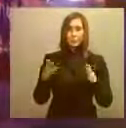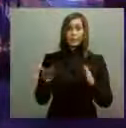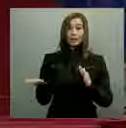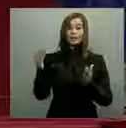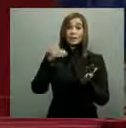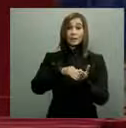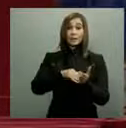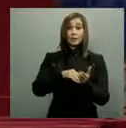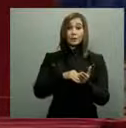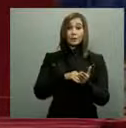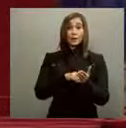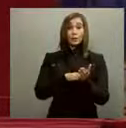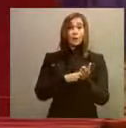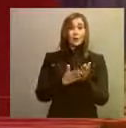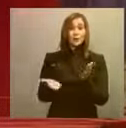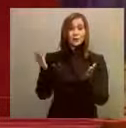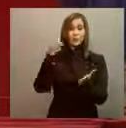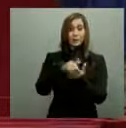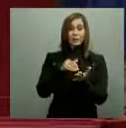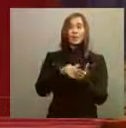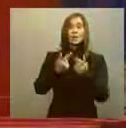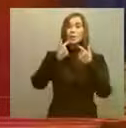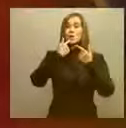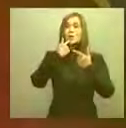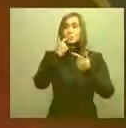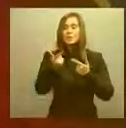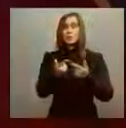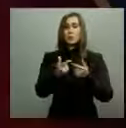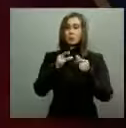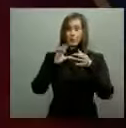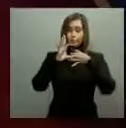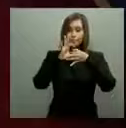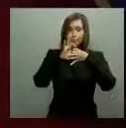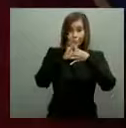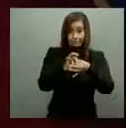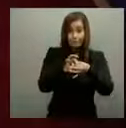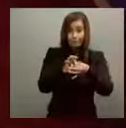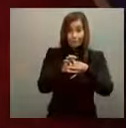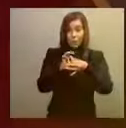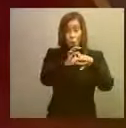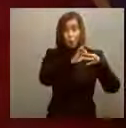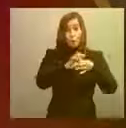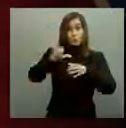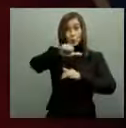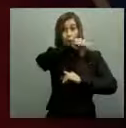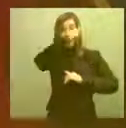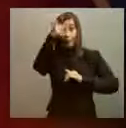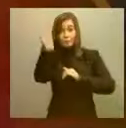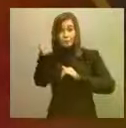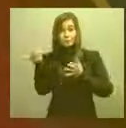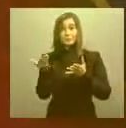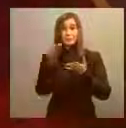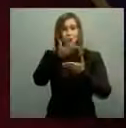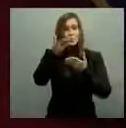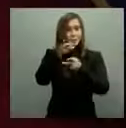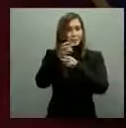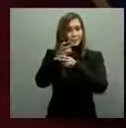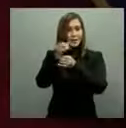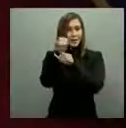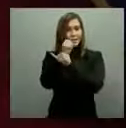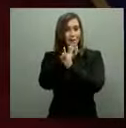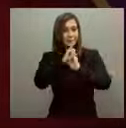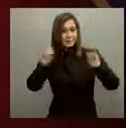Reitero de que voy a consolidar definitivamente, junto a otras conquistas, la independencia